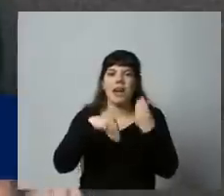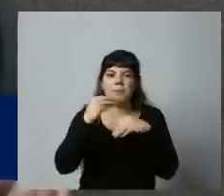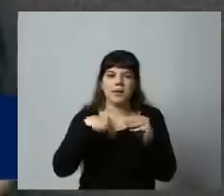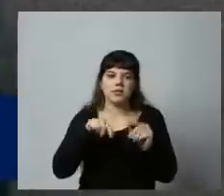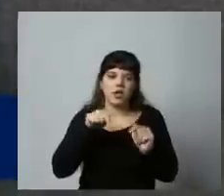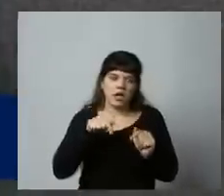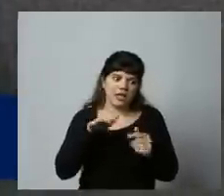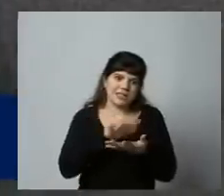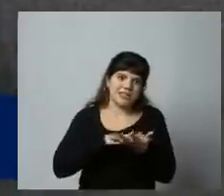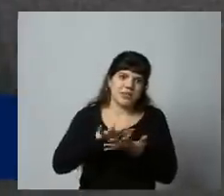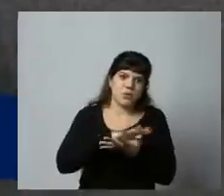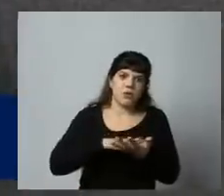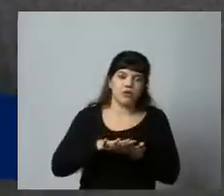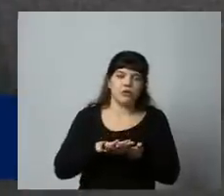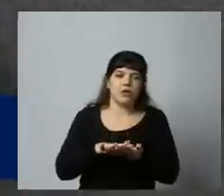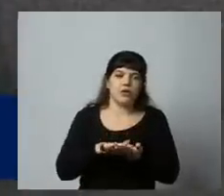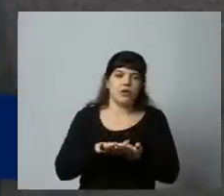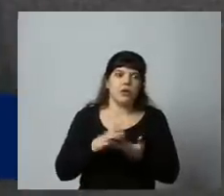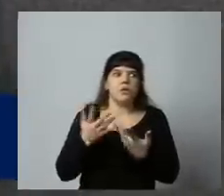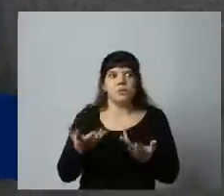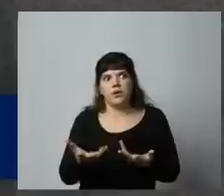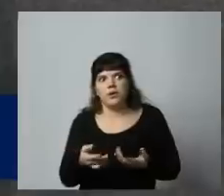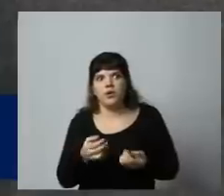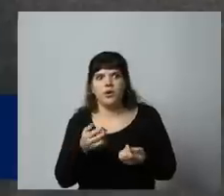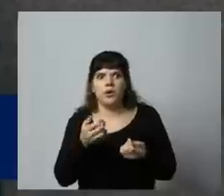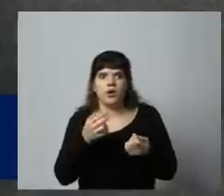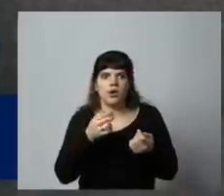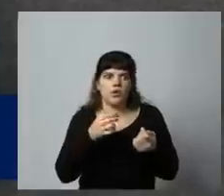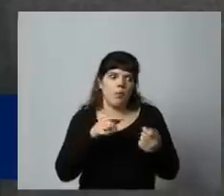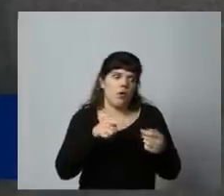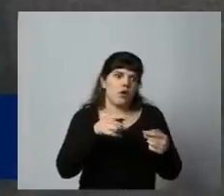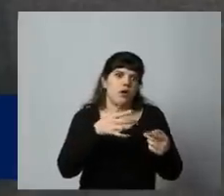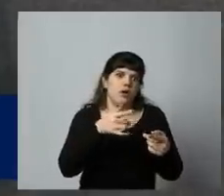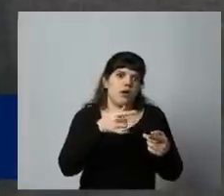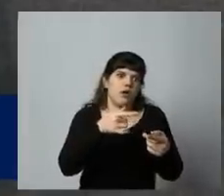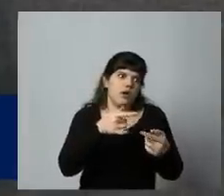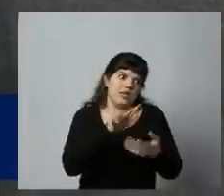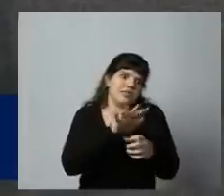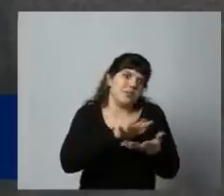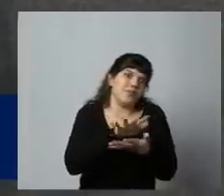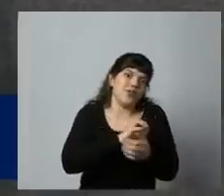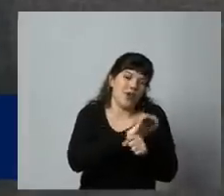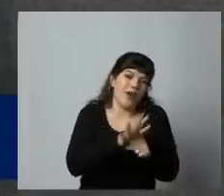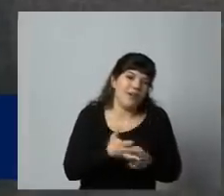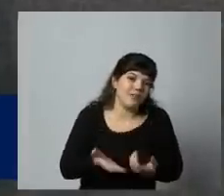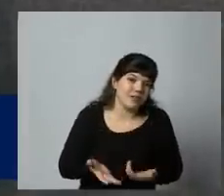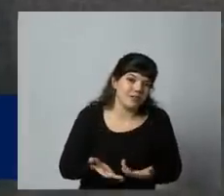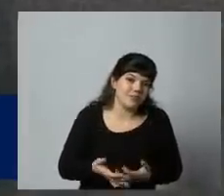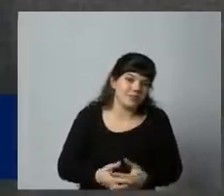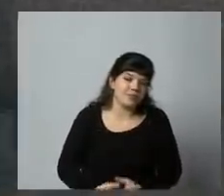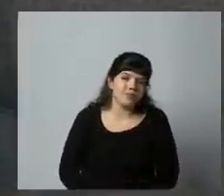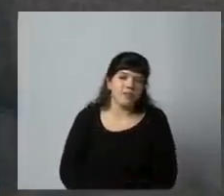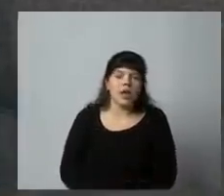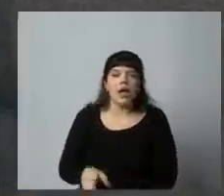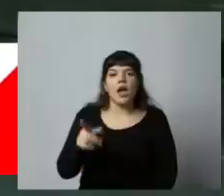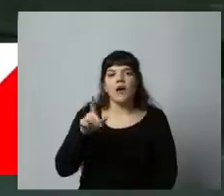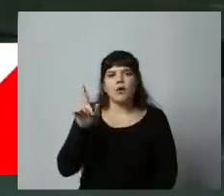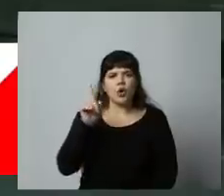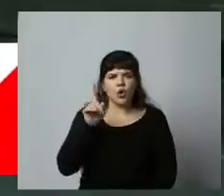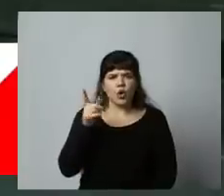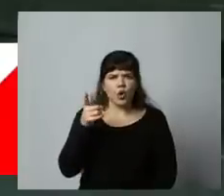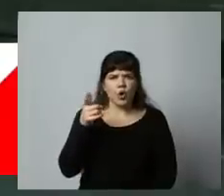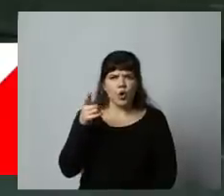este marco de bueno de servicios excepcionales como se están dando verdad a vos no te consta que ya se haya